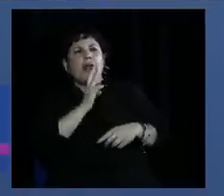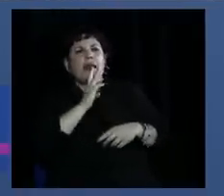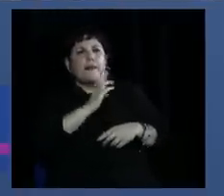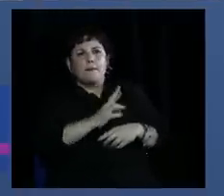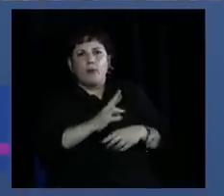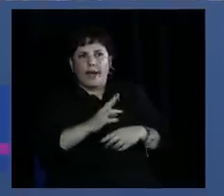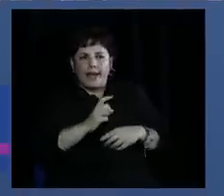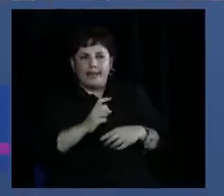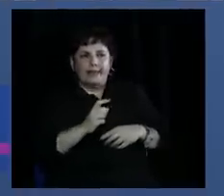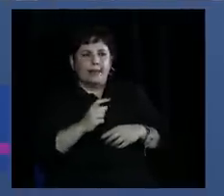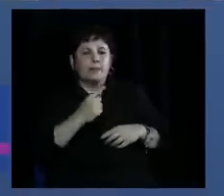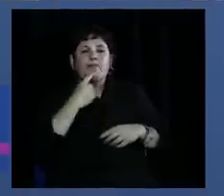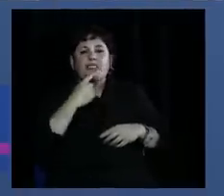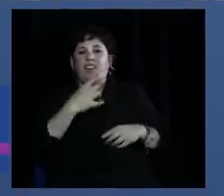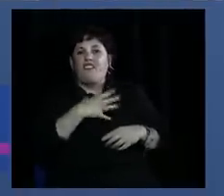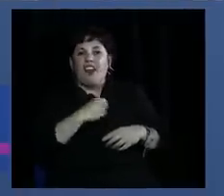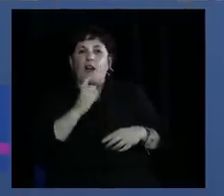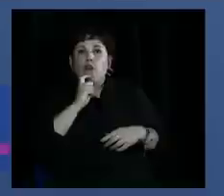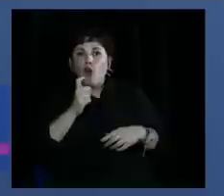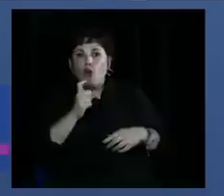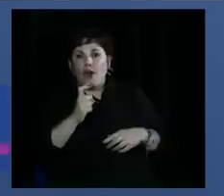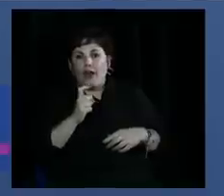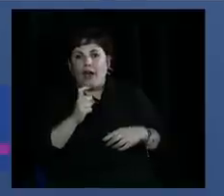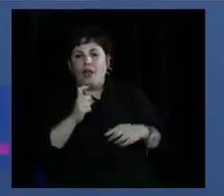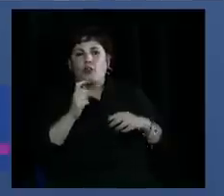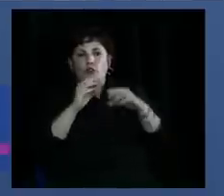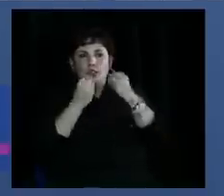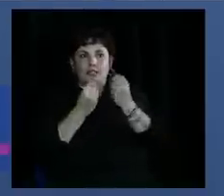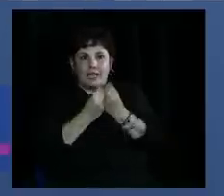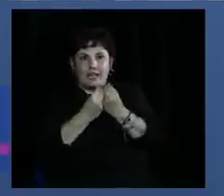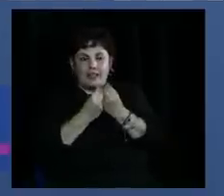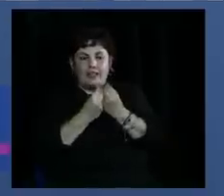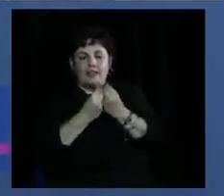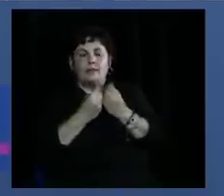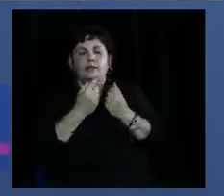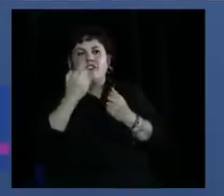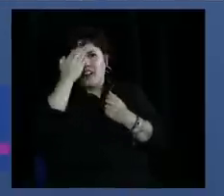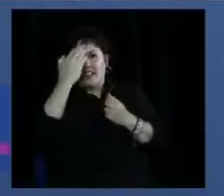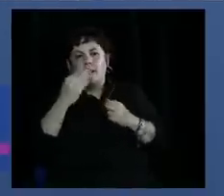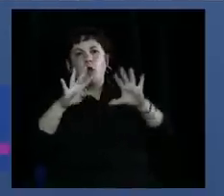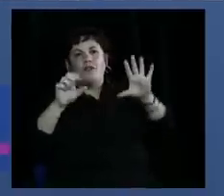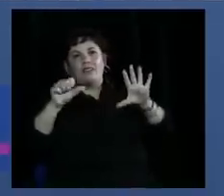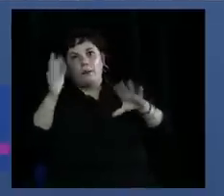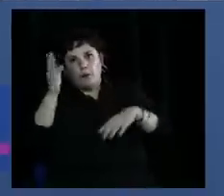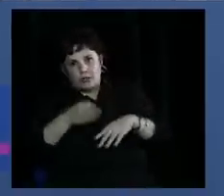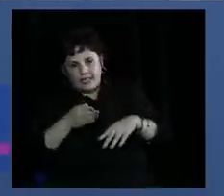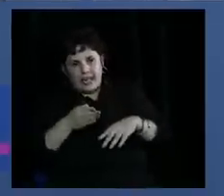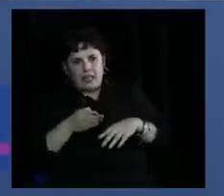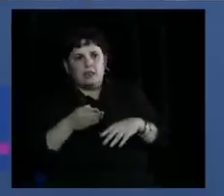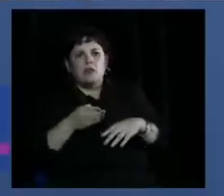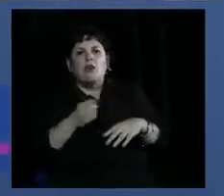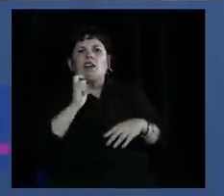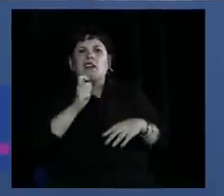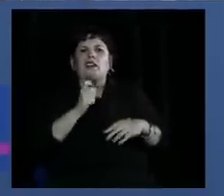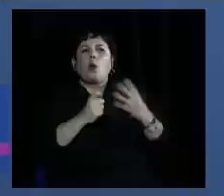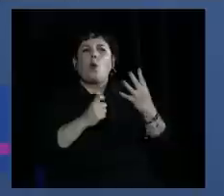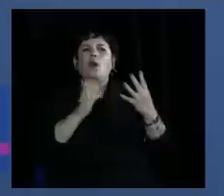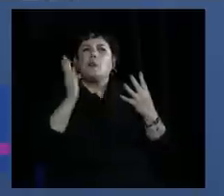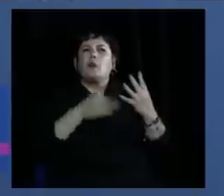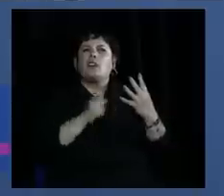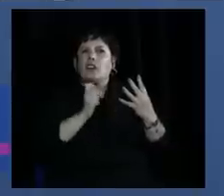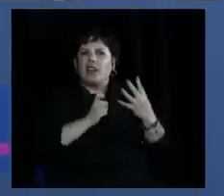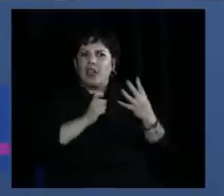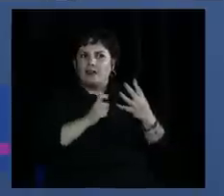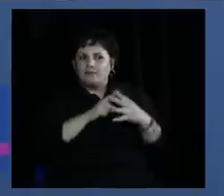uno mira a los legisladores de la oposición, es prácticamente la totalidad, el 96%. Habría que ver a qué corresponde ese 4%,